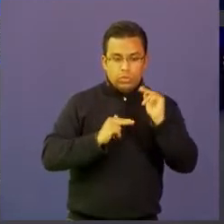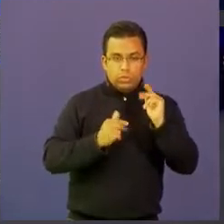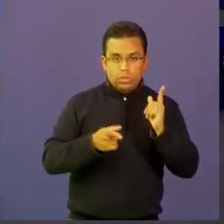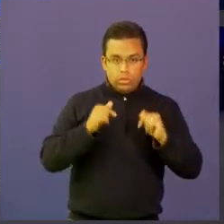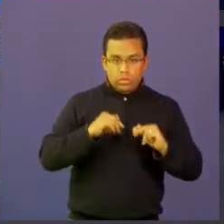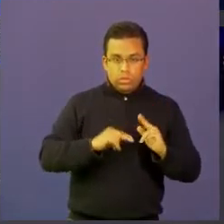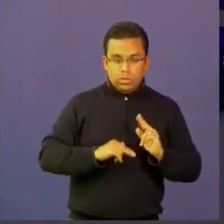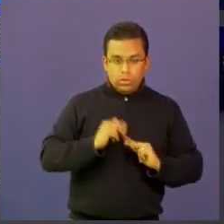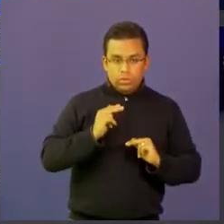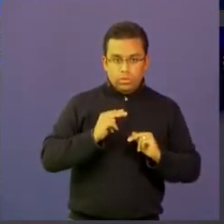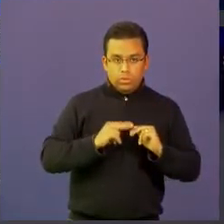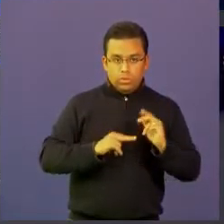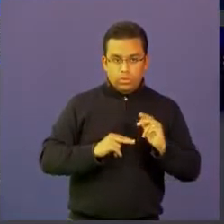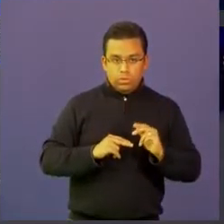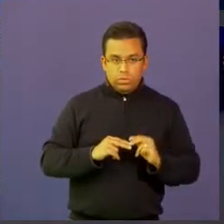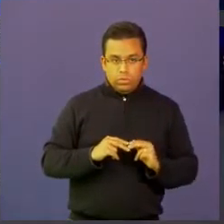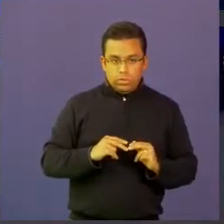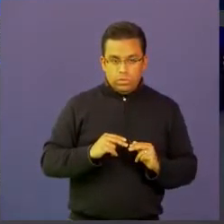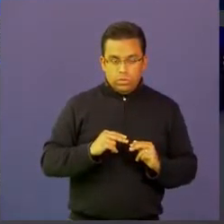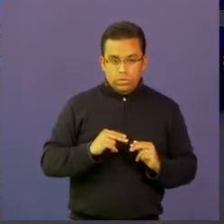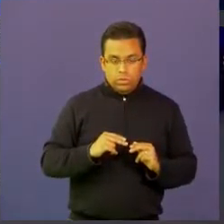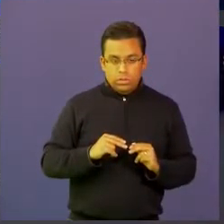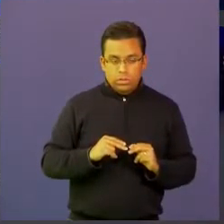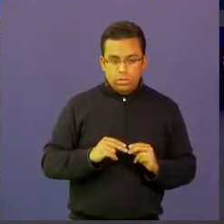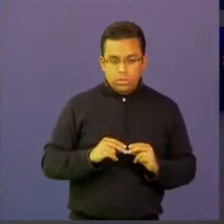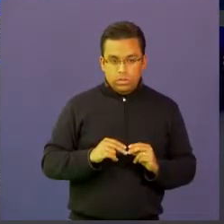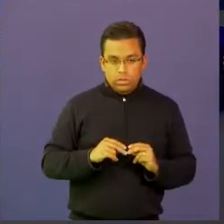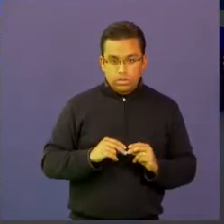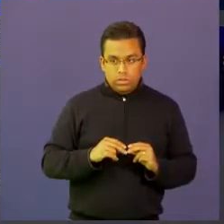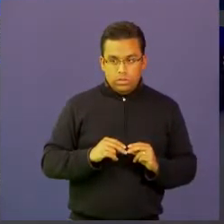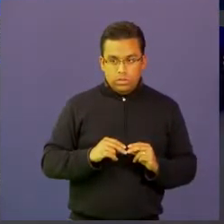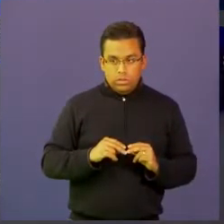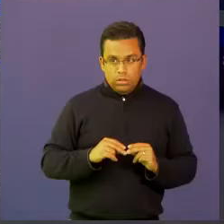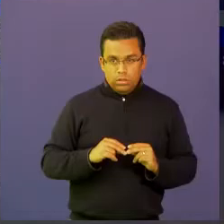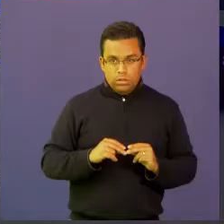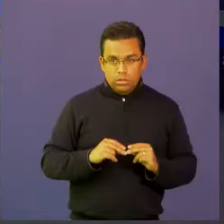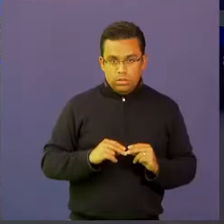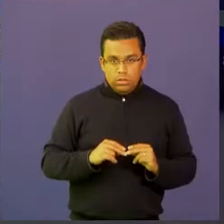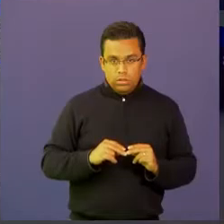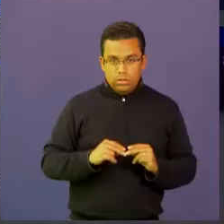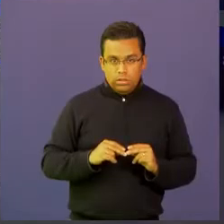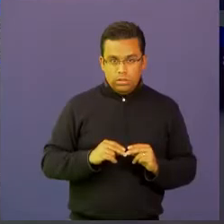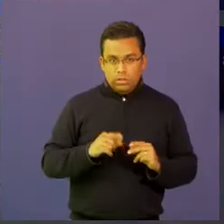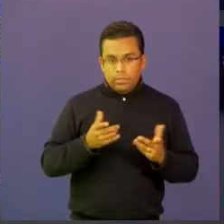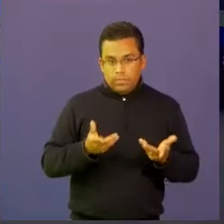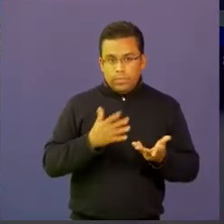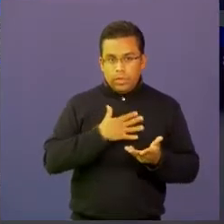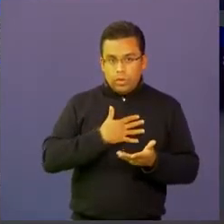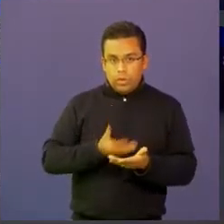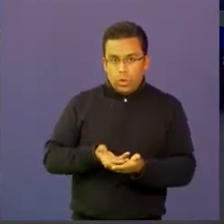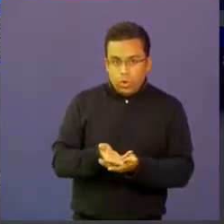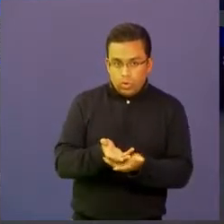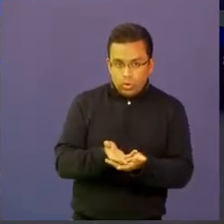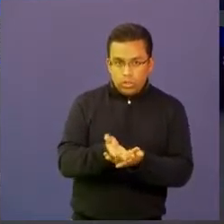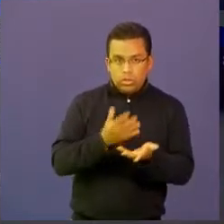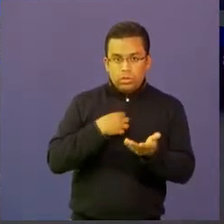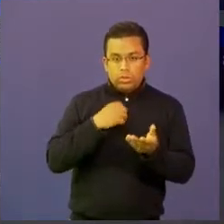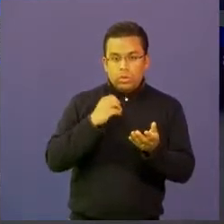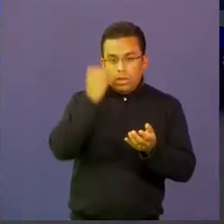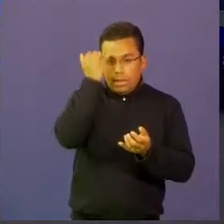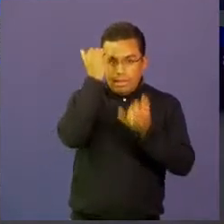entonces creo que tal vez estos consejos o estas ideas